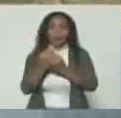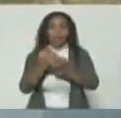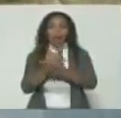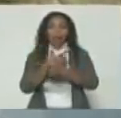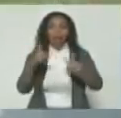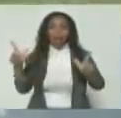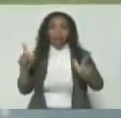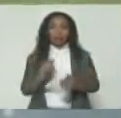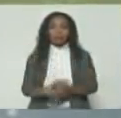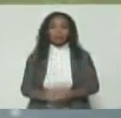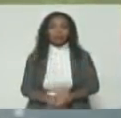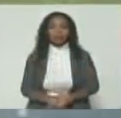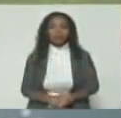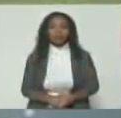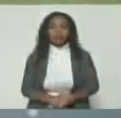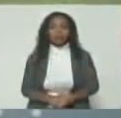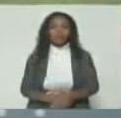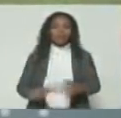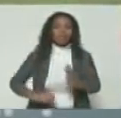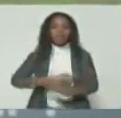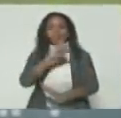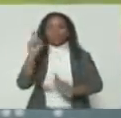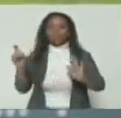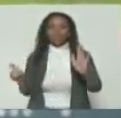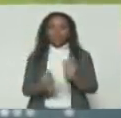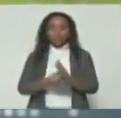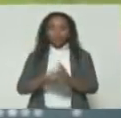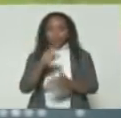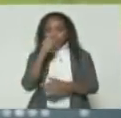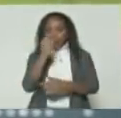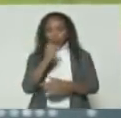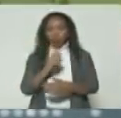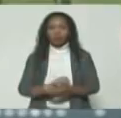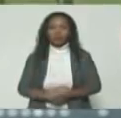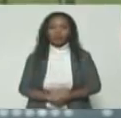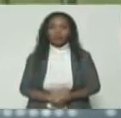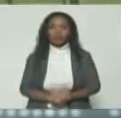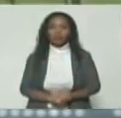libres. Completar la consigna zamorana.